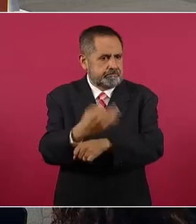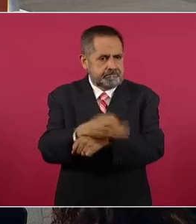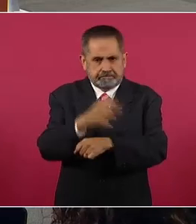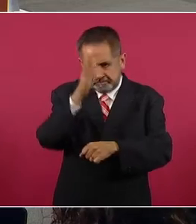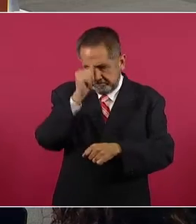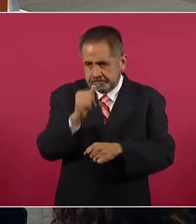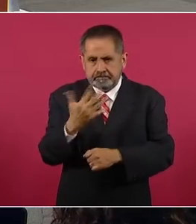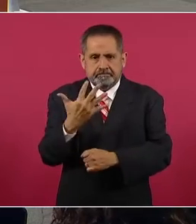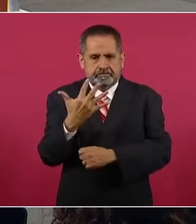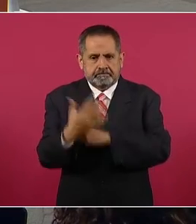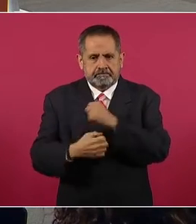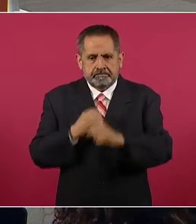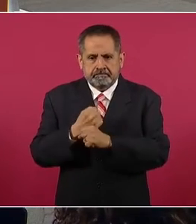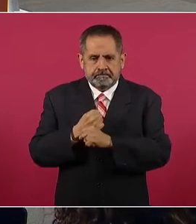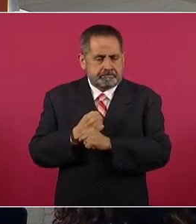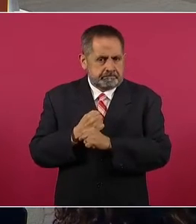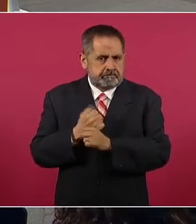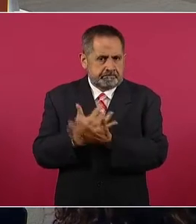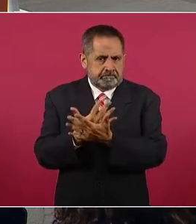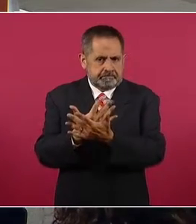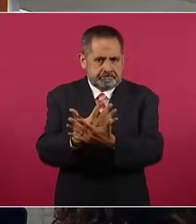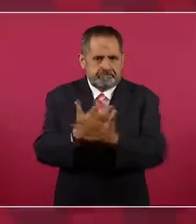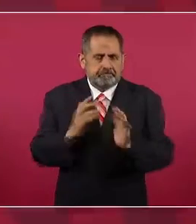de 5 años,